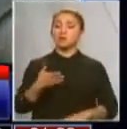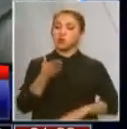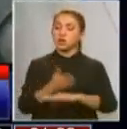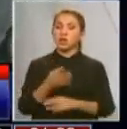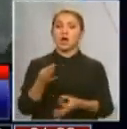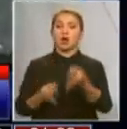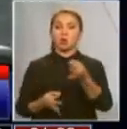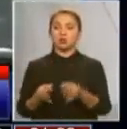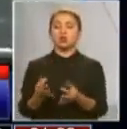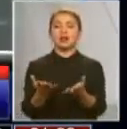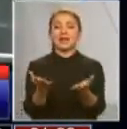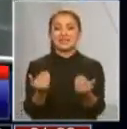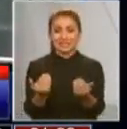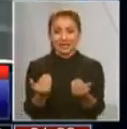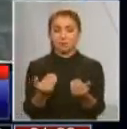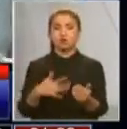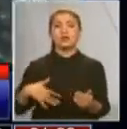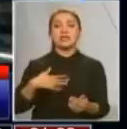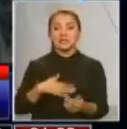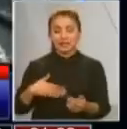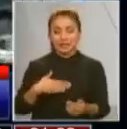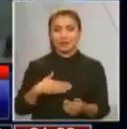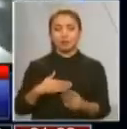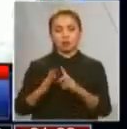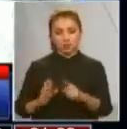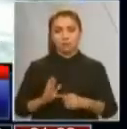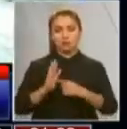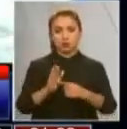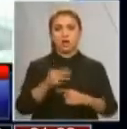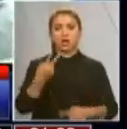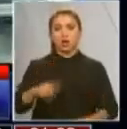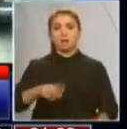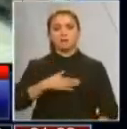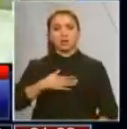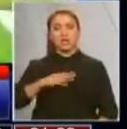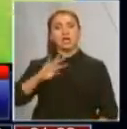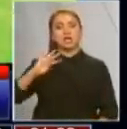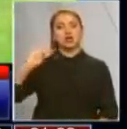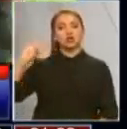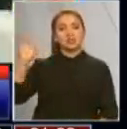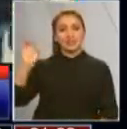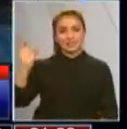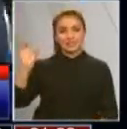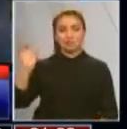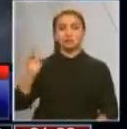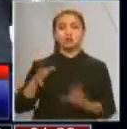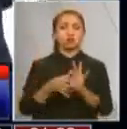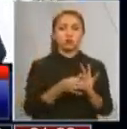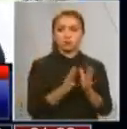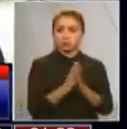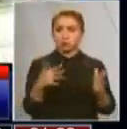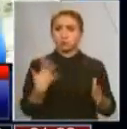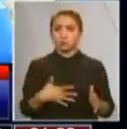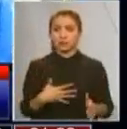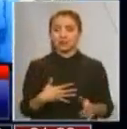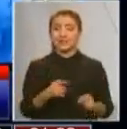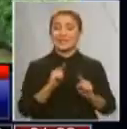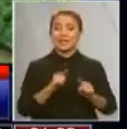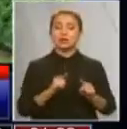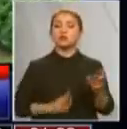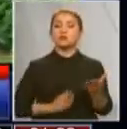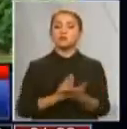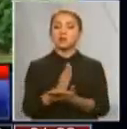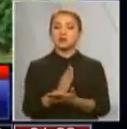juicio, necesitamos y queremos y vamos a demostrar nuestra inocencia por una razón muy importante, porque esto